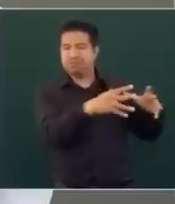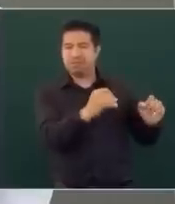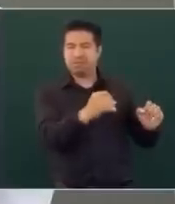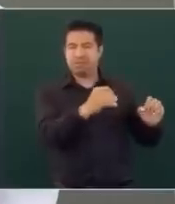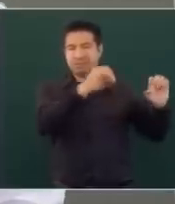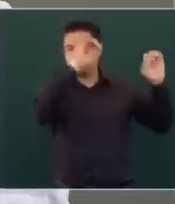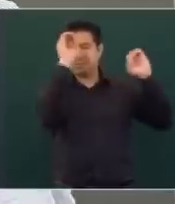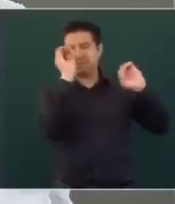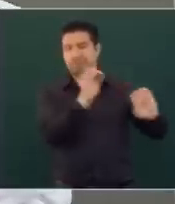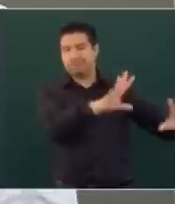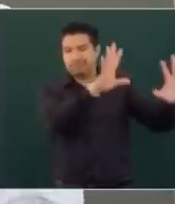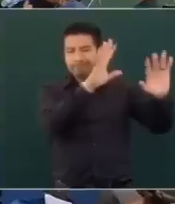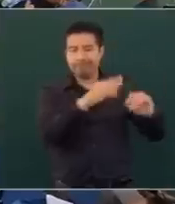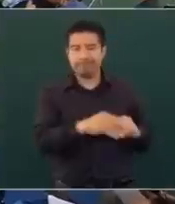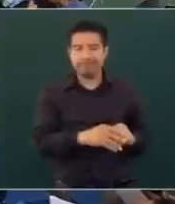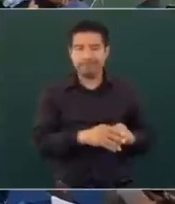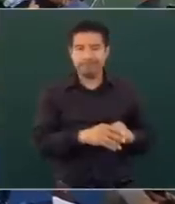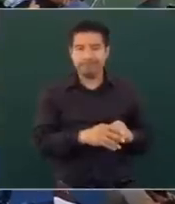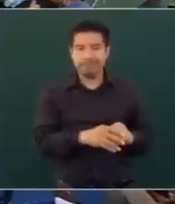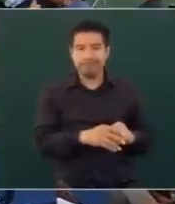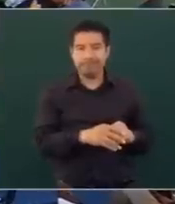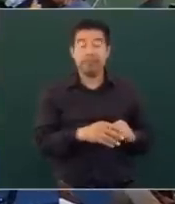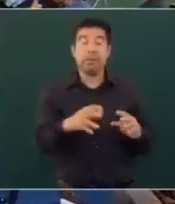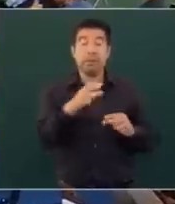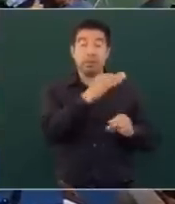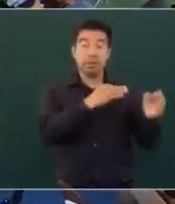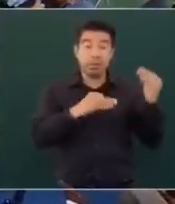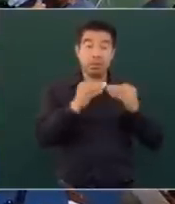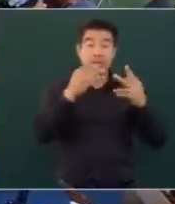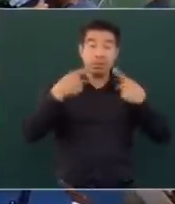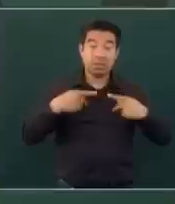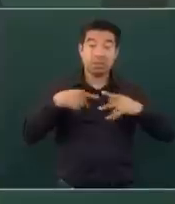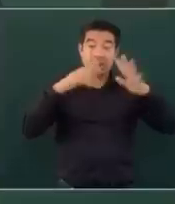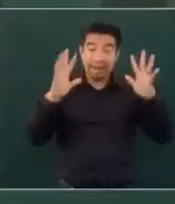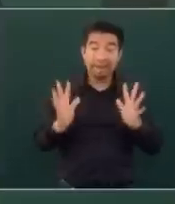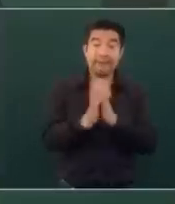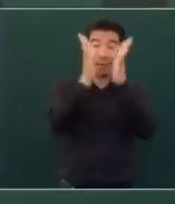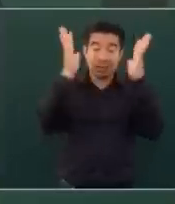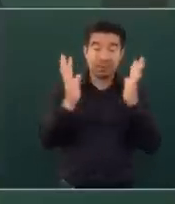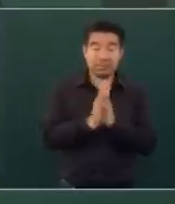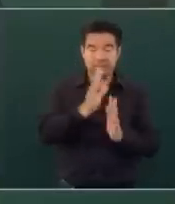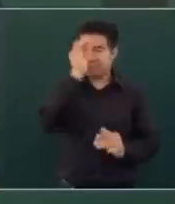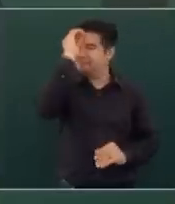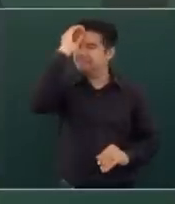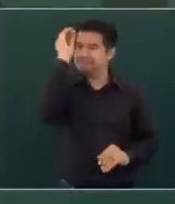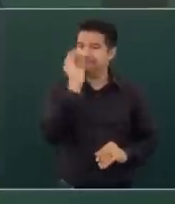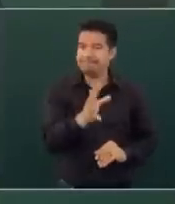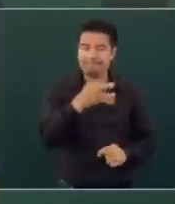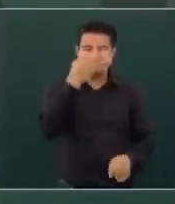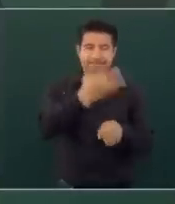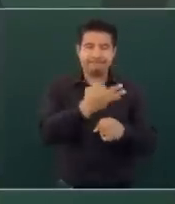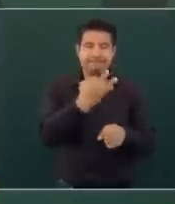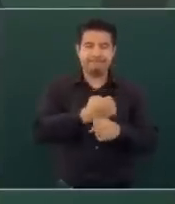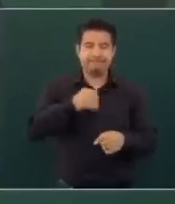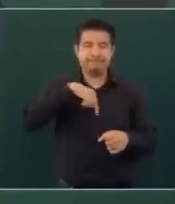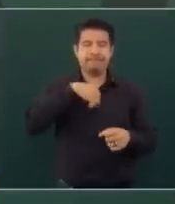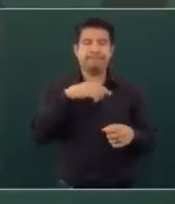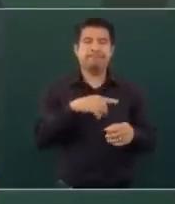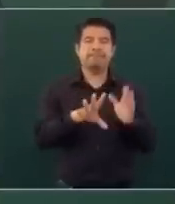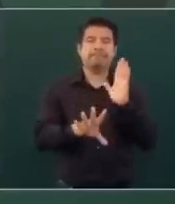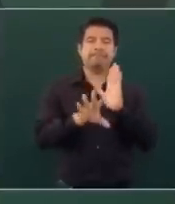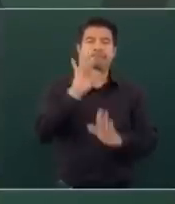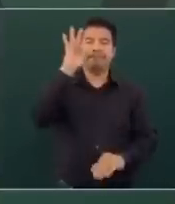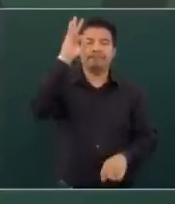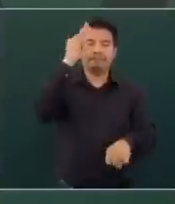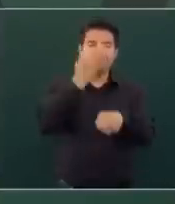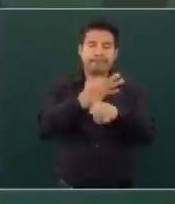Se les olvida que la política es asunto de todos y que estamos viviendo un momento estelar en ese sentido, porque la